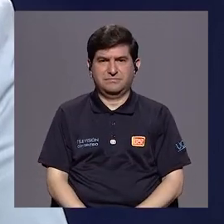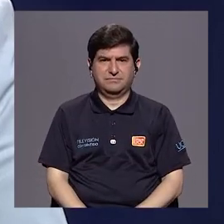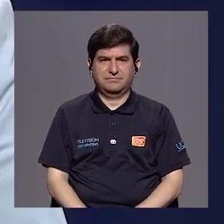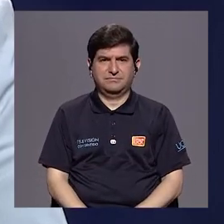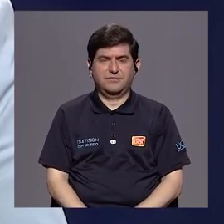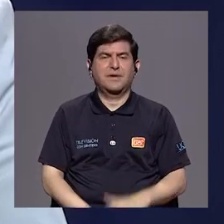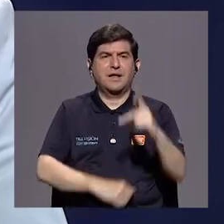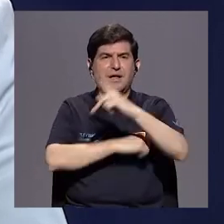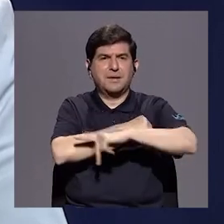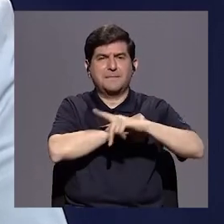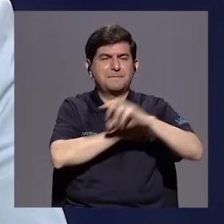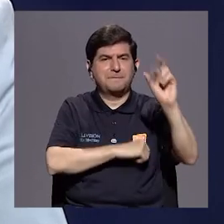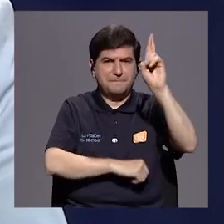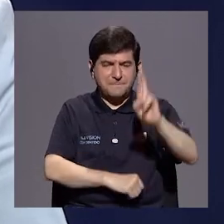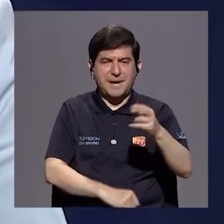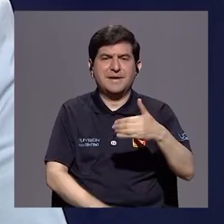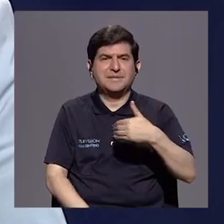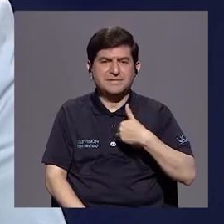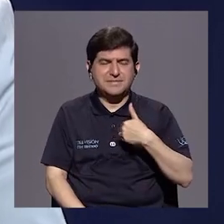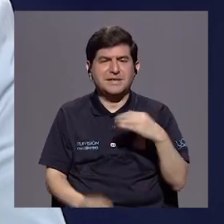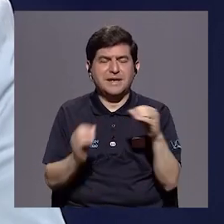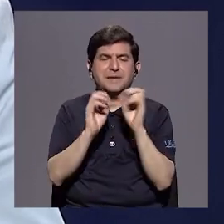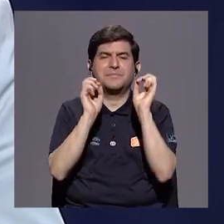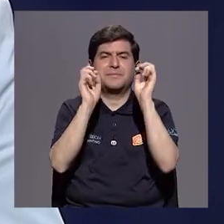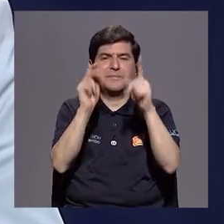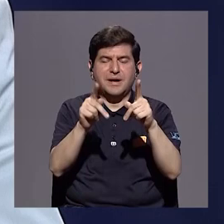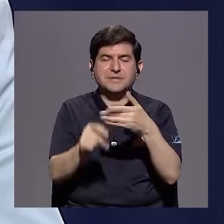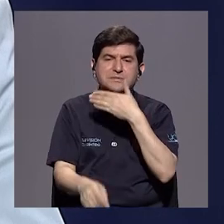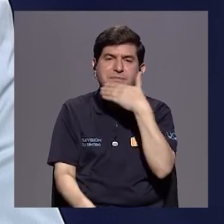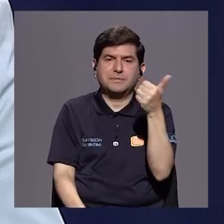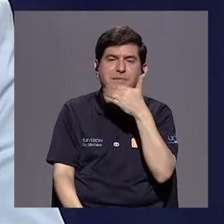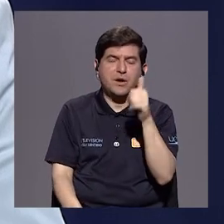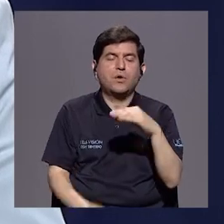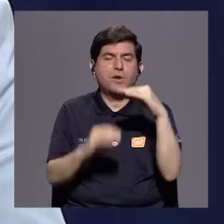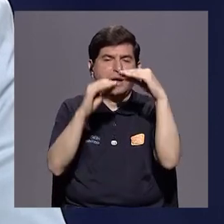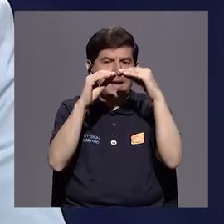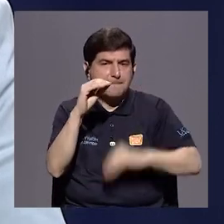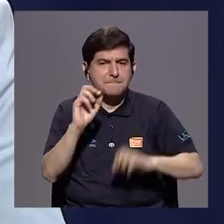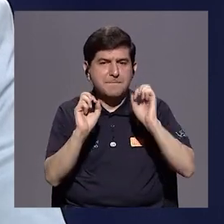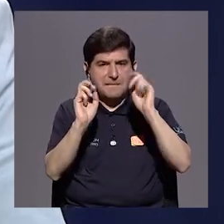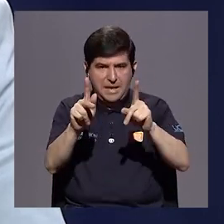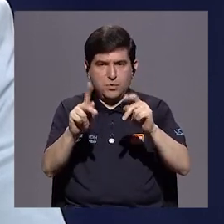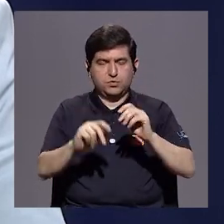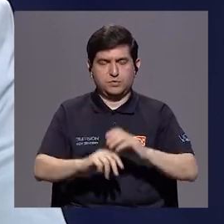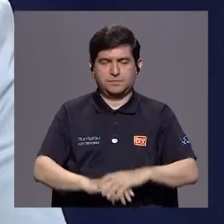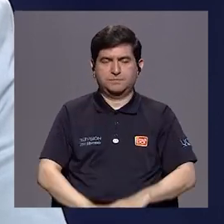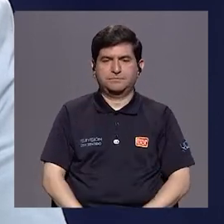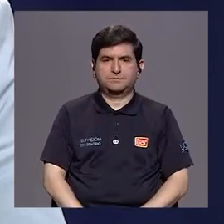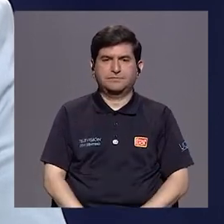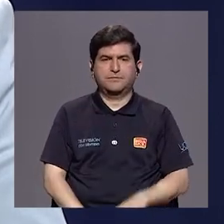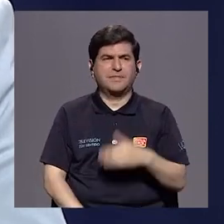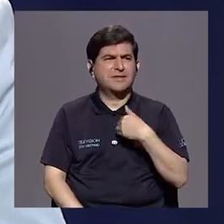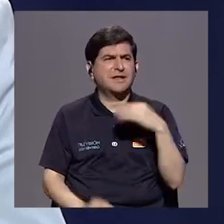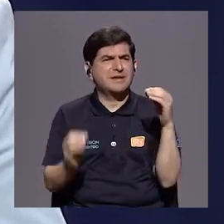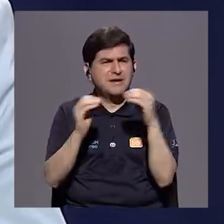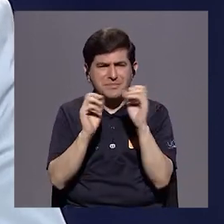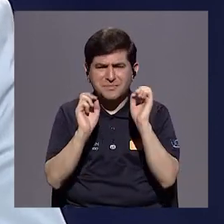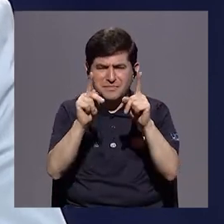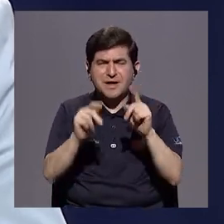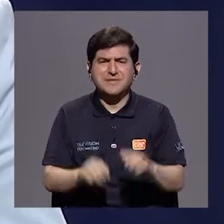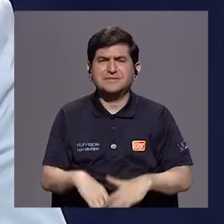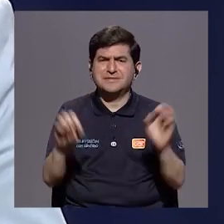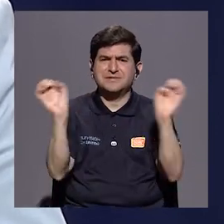en un país como costa rica tener más opciones es mejor que tener menos opciones es tener más